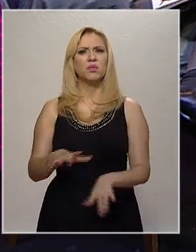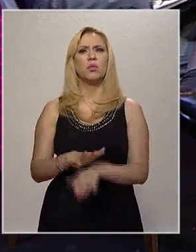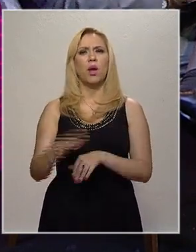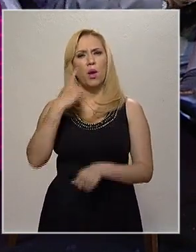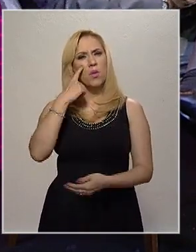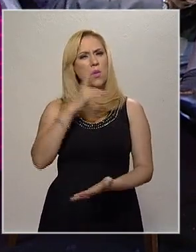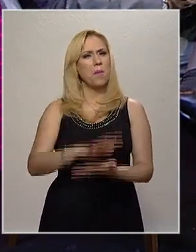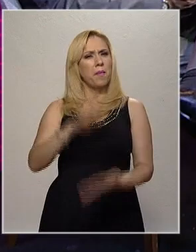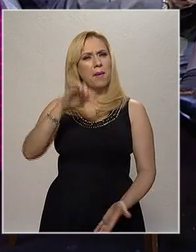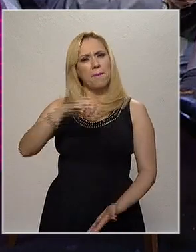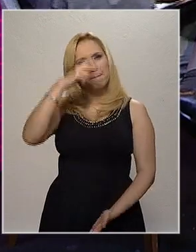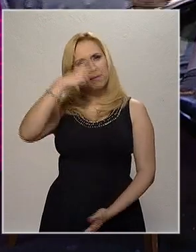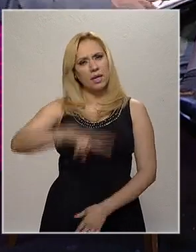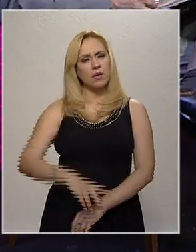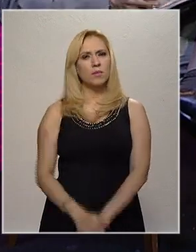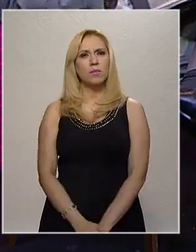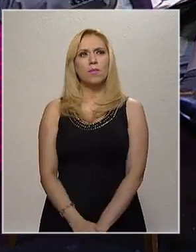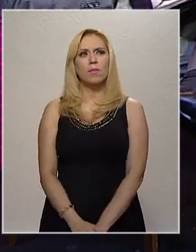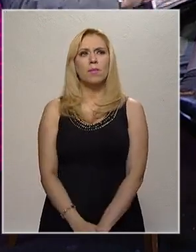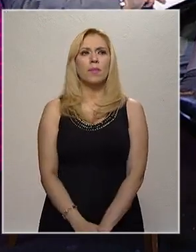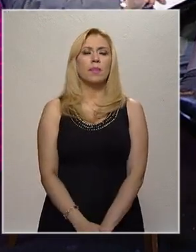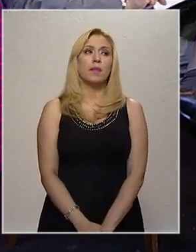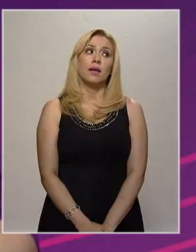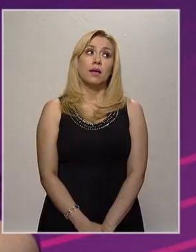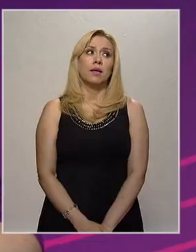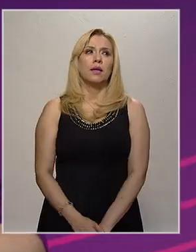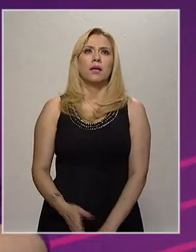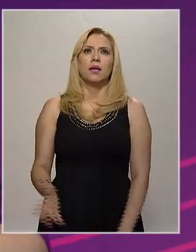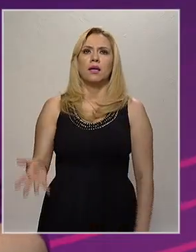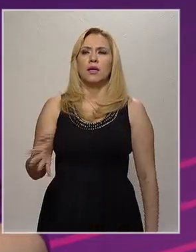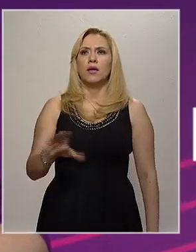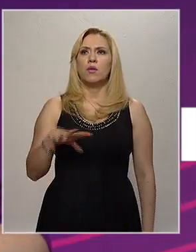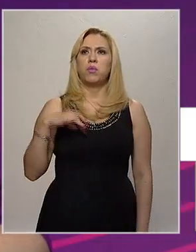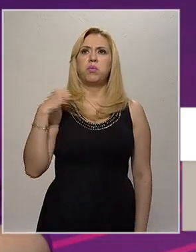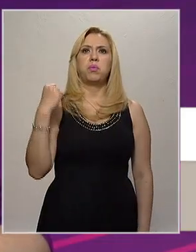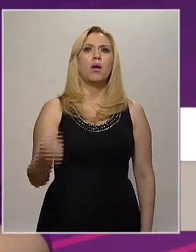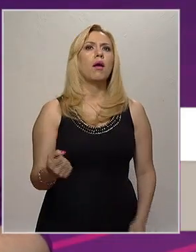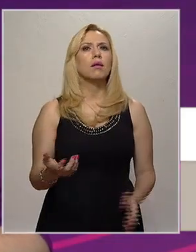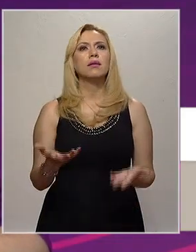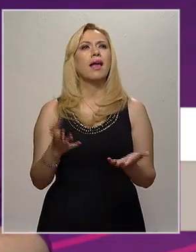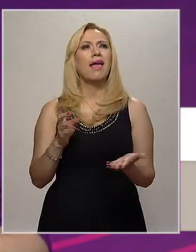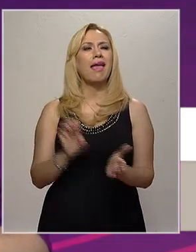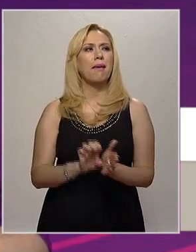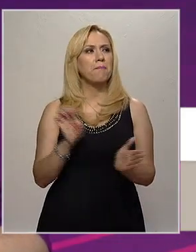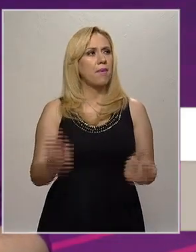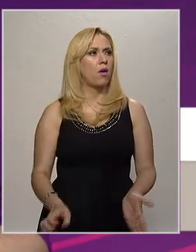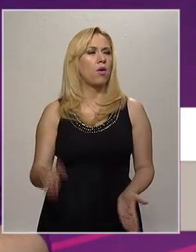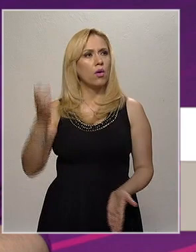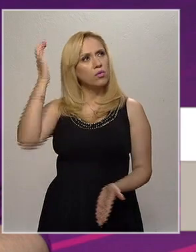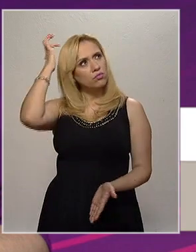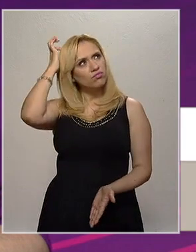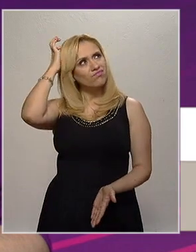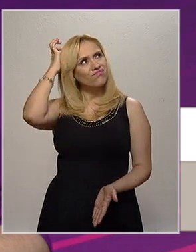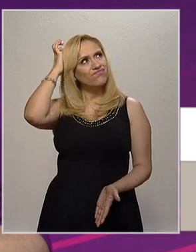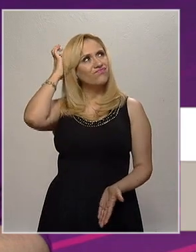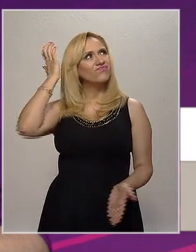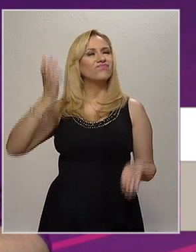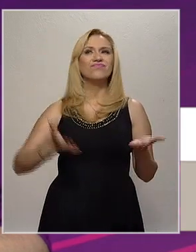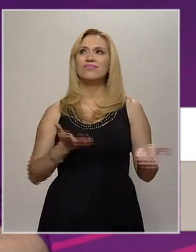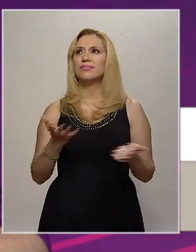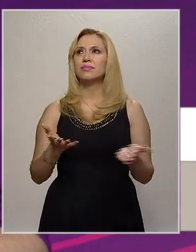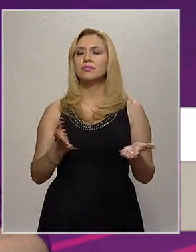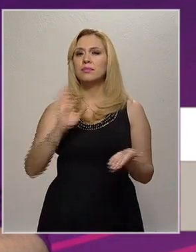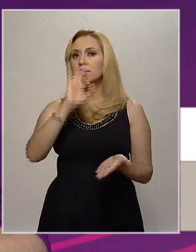más frecuencia en México, Roberto? Bueno, o sea, las prácticas autoritarias se refieren a prácticas que